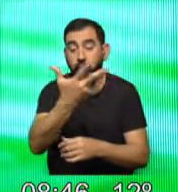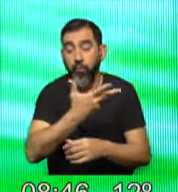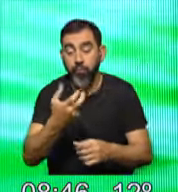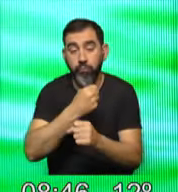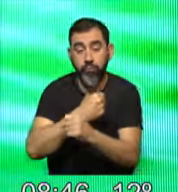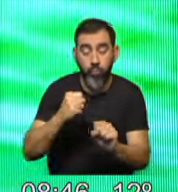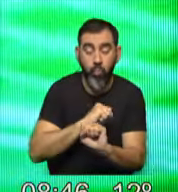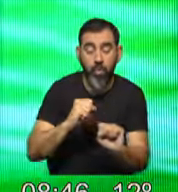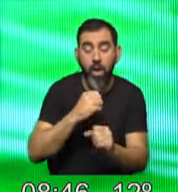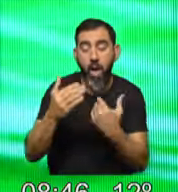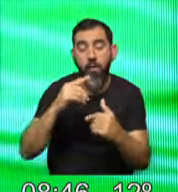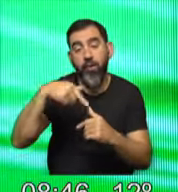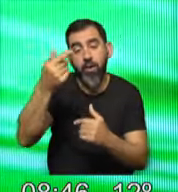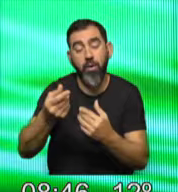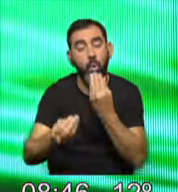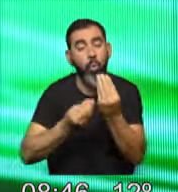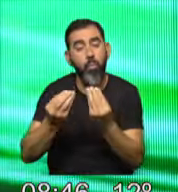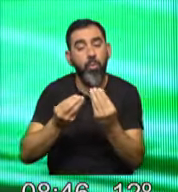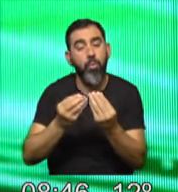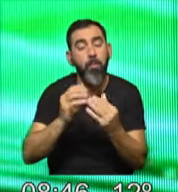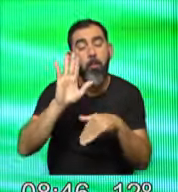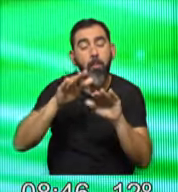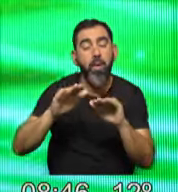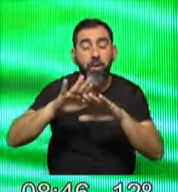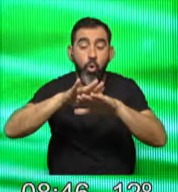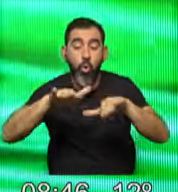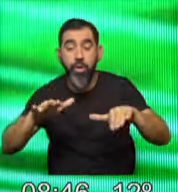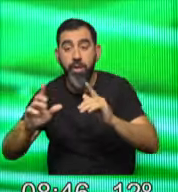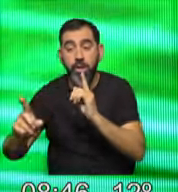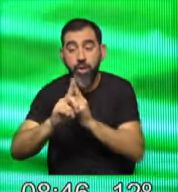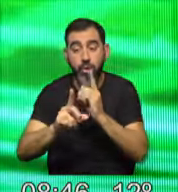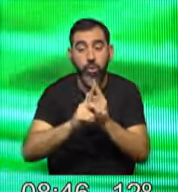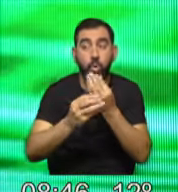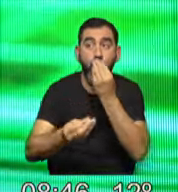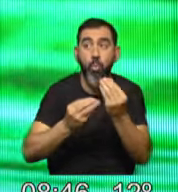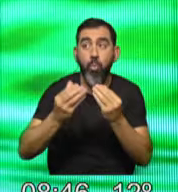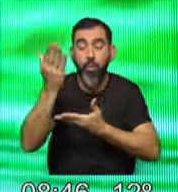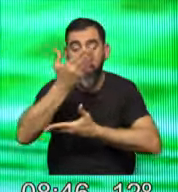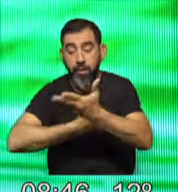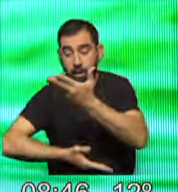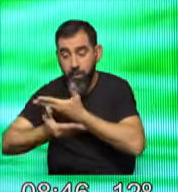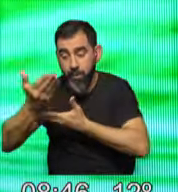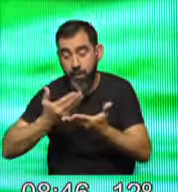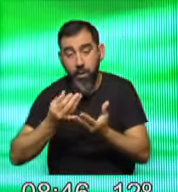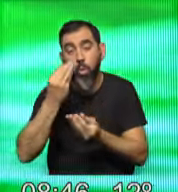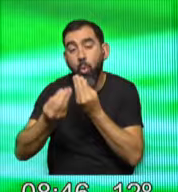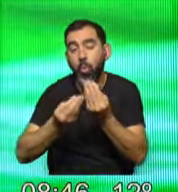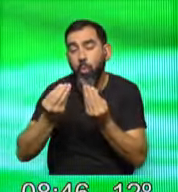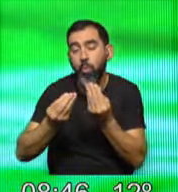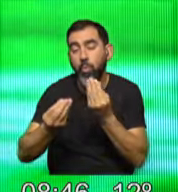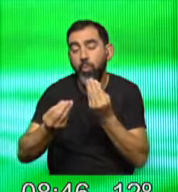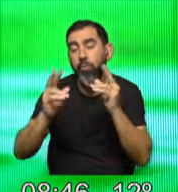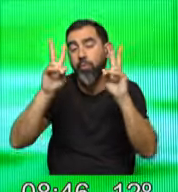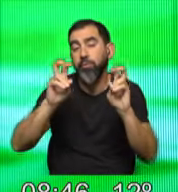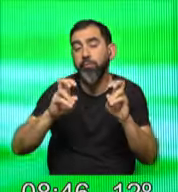que se pueda conversar Bueno cómo se atiende más a la infancia Cómo se atiende más a la discapacidad Cómo empezamos a conversar